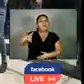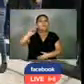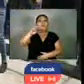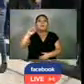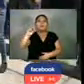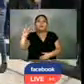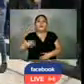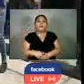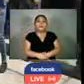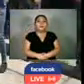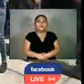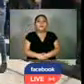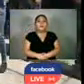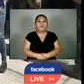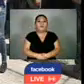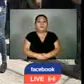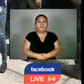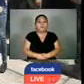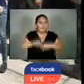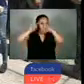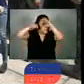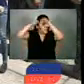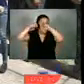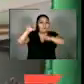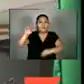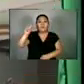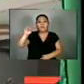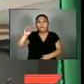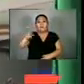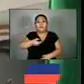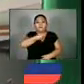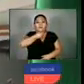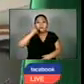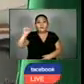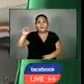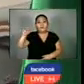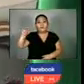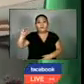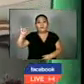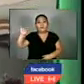2022. Con imágenes de Ever Ábalos, Jennifer Flores, Noticiero Hechos.